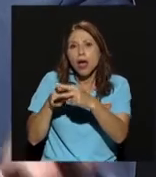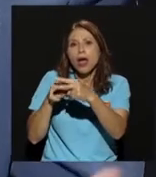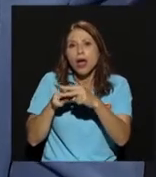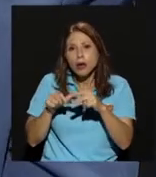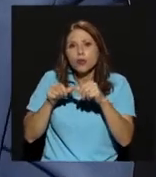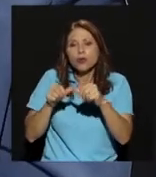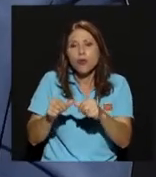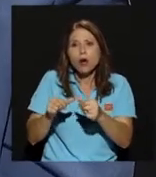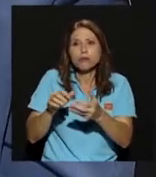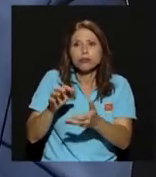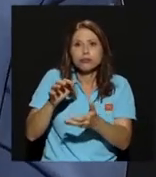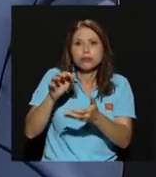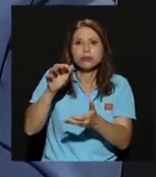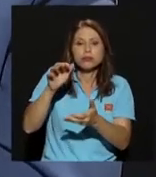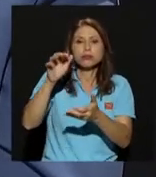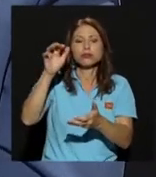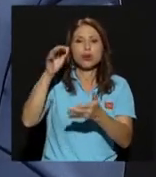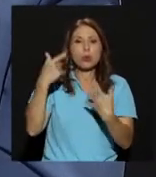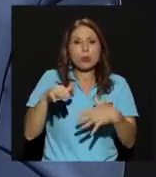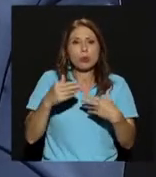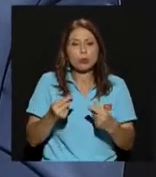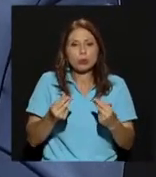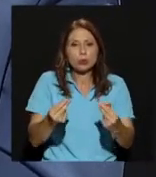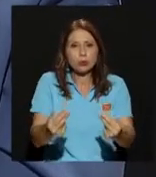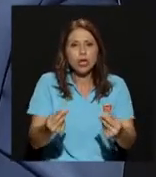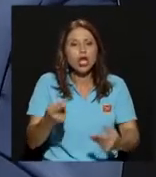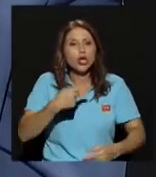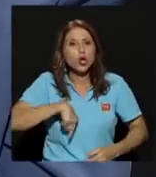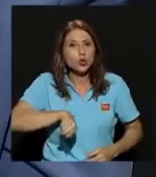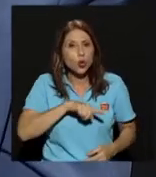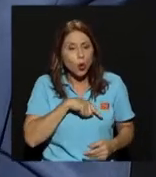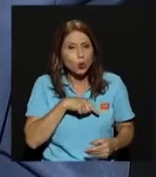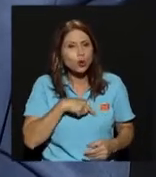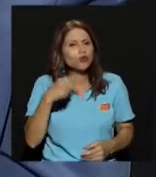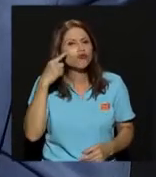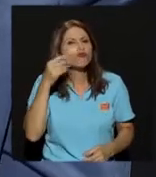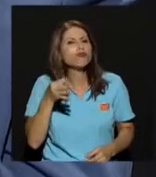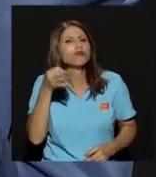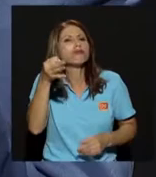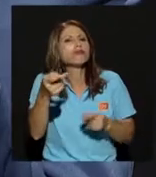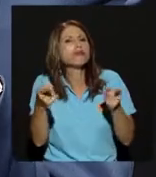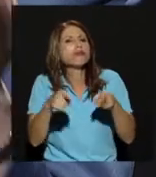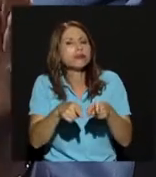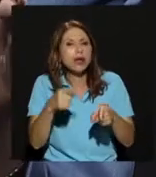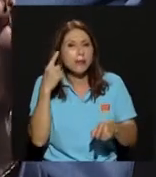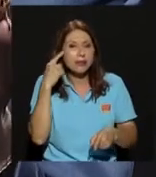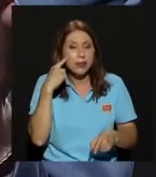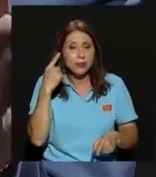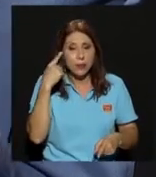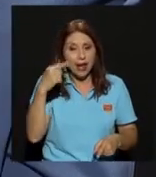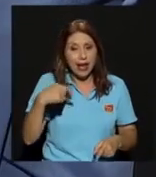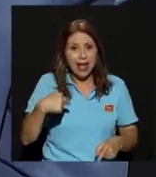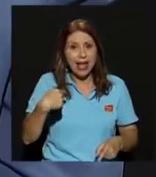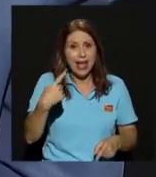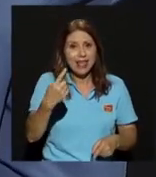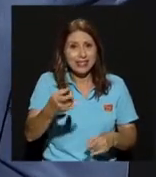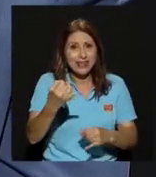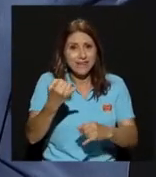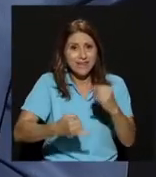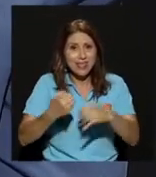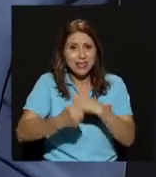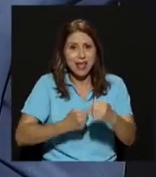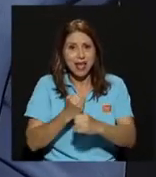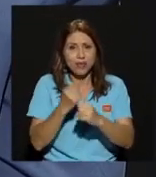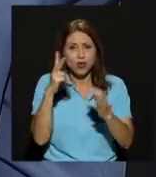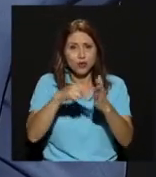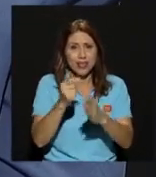pasos acelerados nosotros las proyecciones son que para este fin del 2017